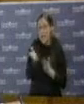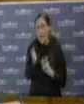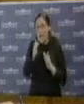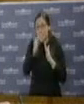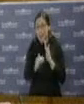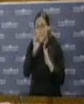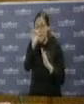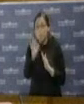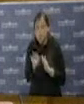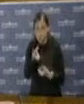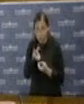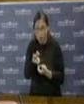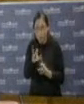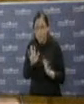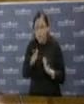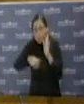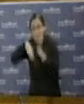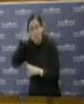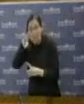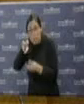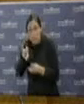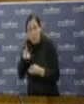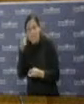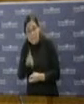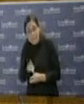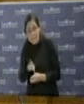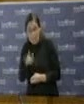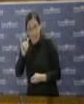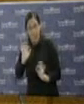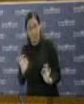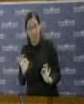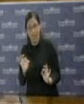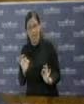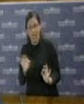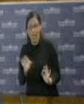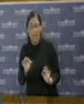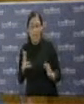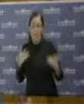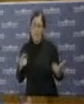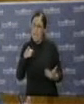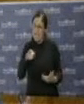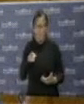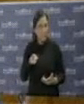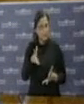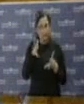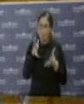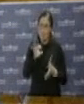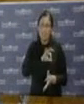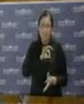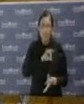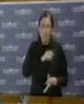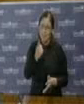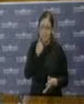Pero también han dicho que subir impuestos es también de izquierda. Y eso, señora consejera, no hay quien se lo trague,